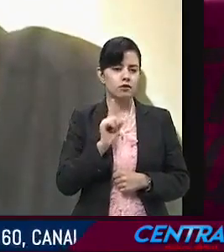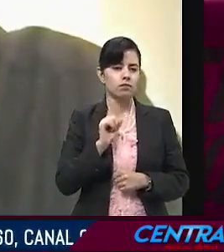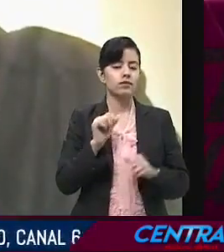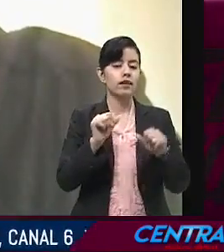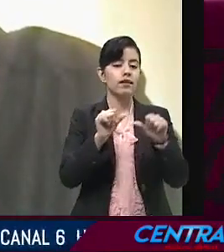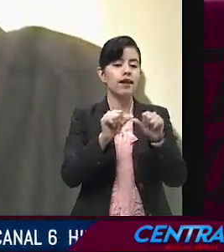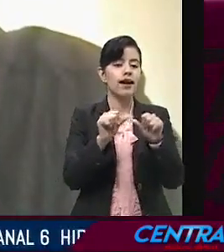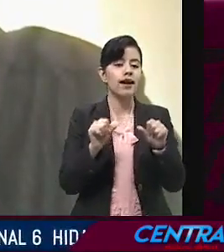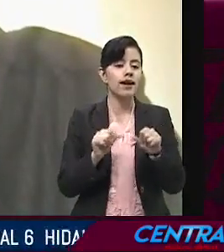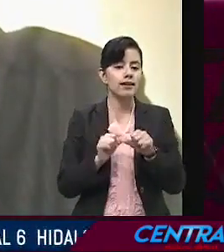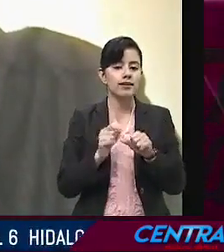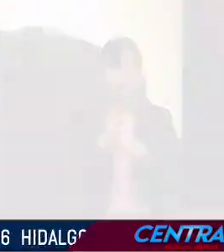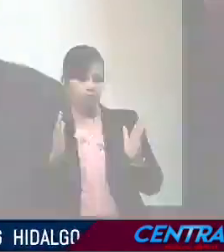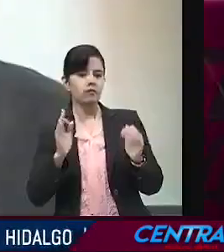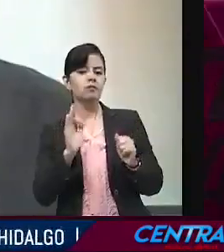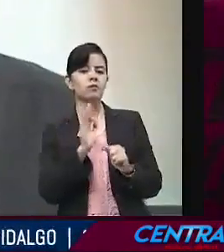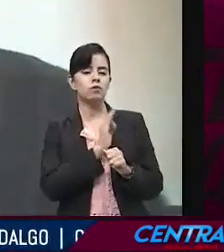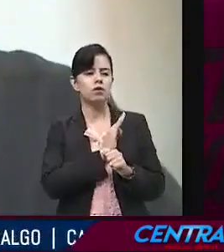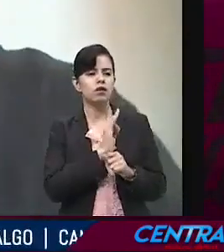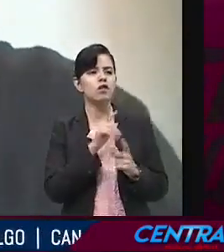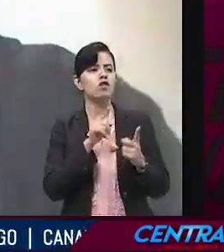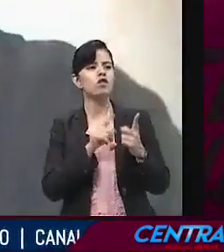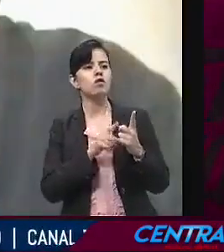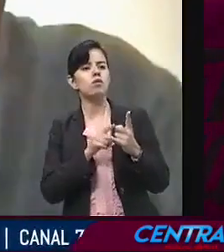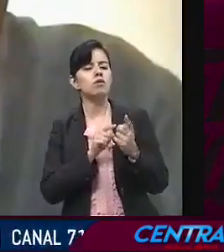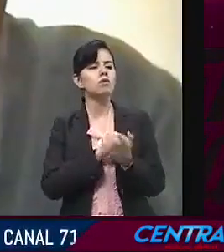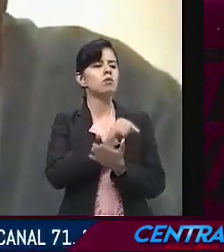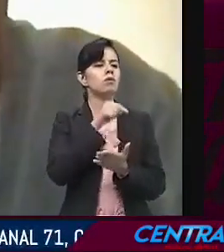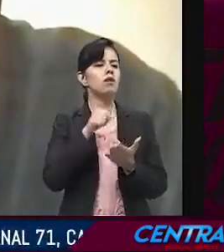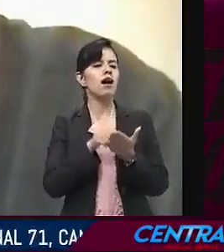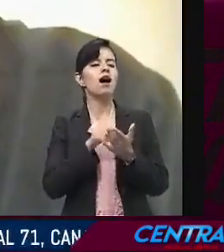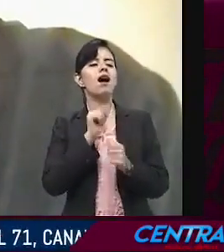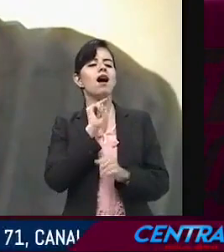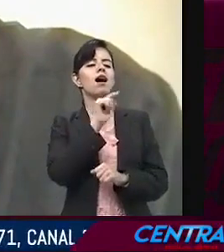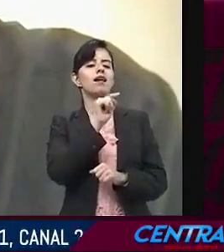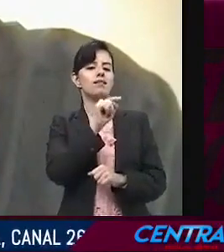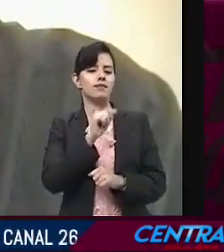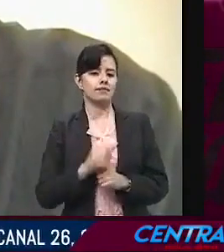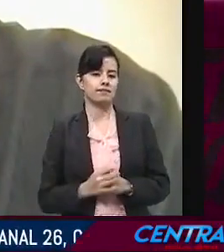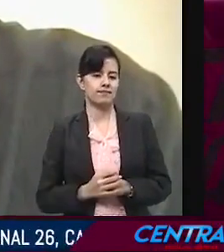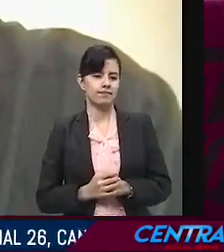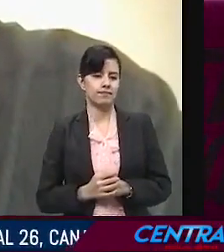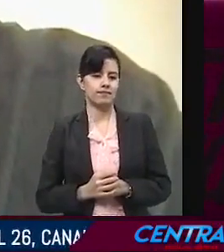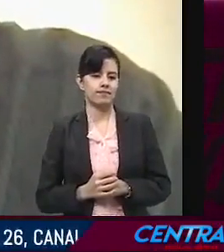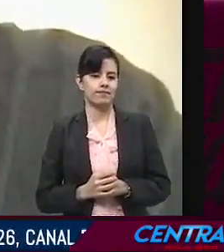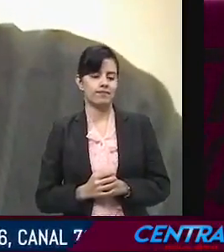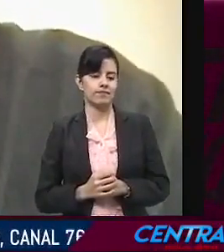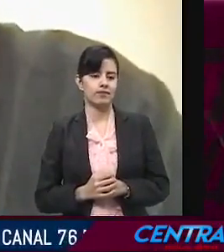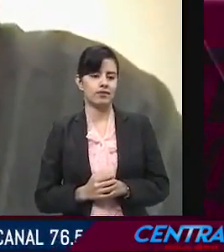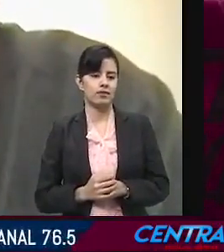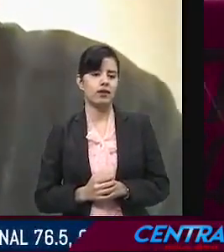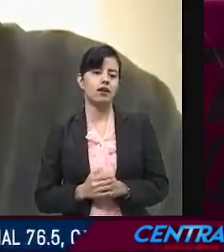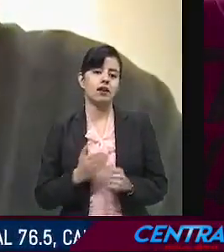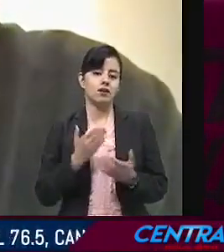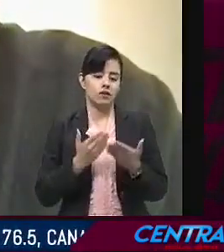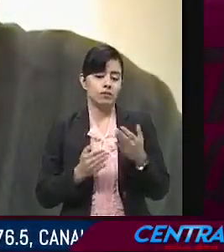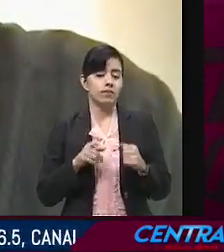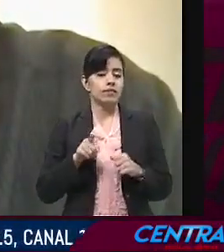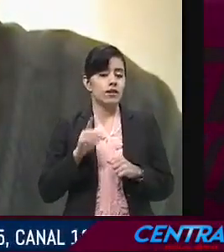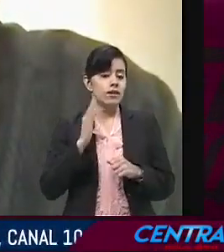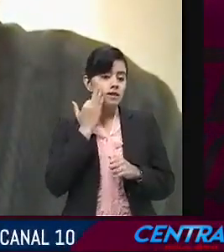que no hubo tal fallo. Lo que sí no es de recibo es que en las redes